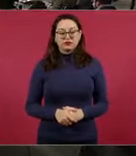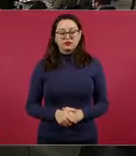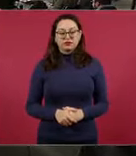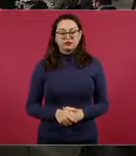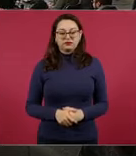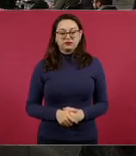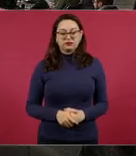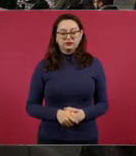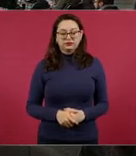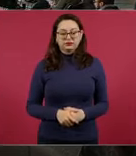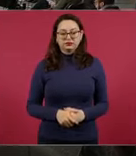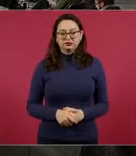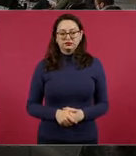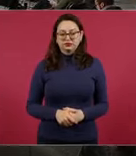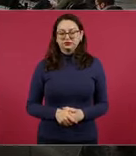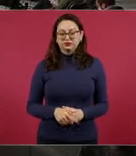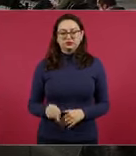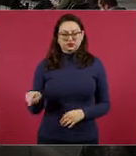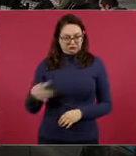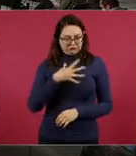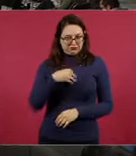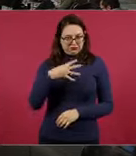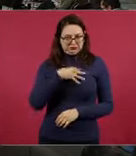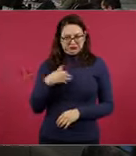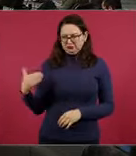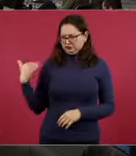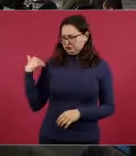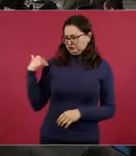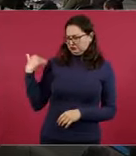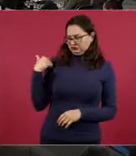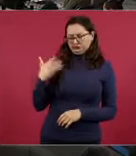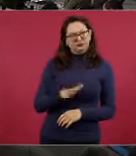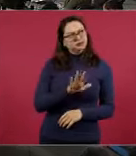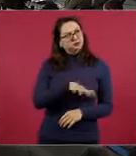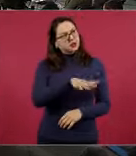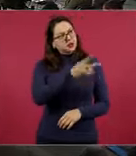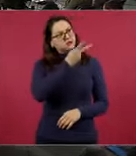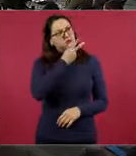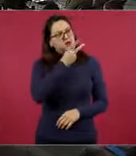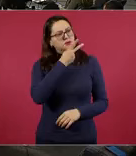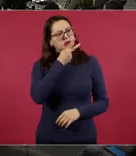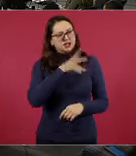entonces de repente me dice Jesús: papá, llévame